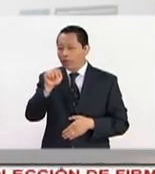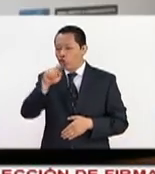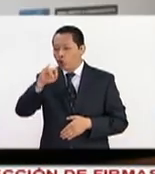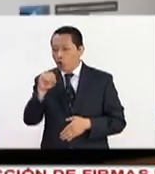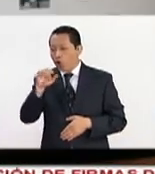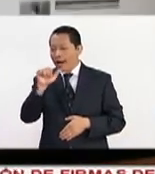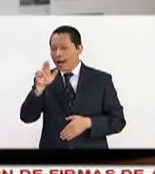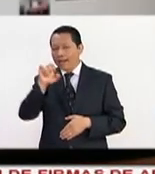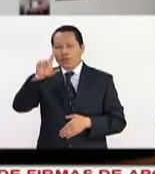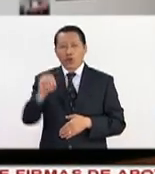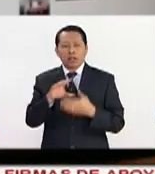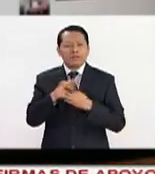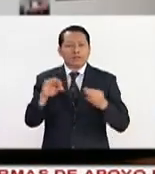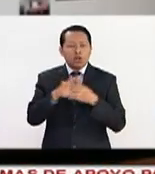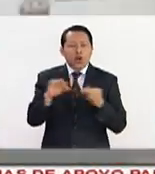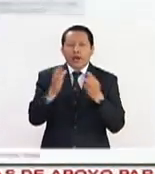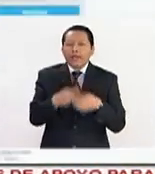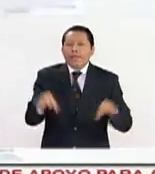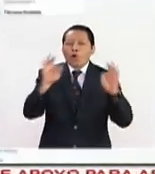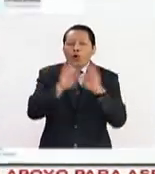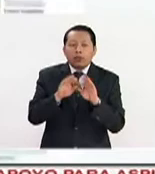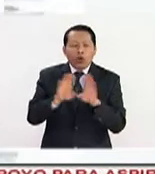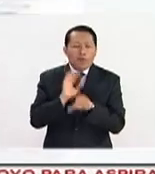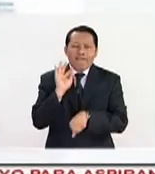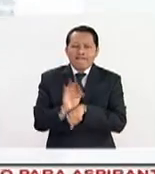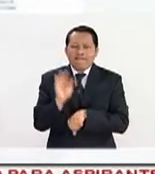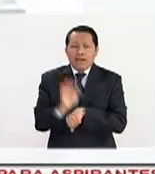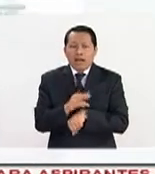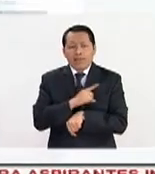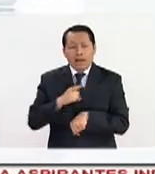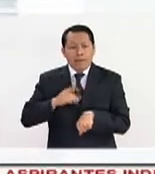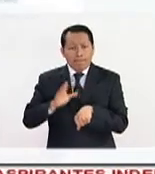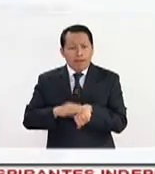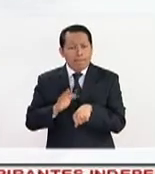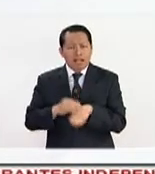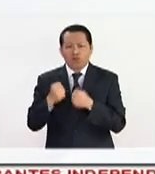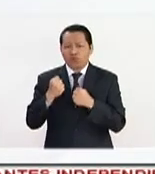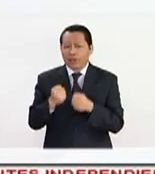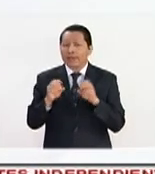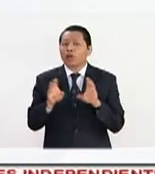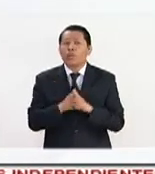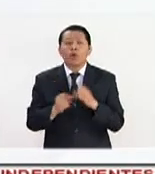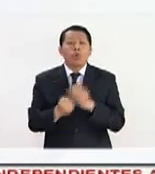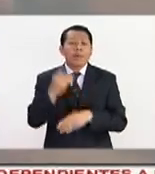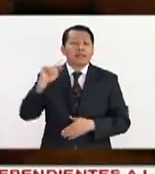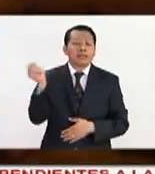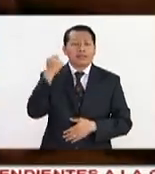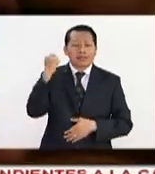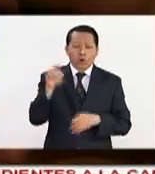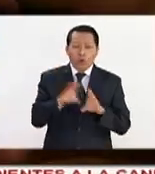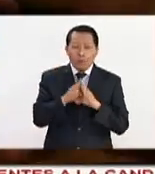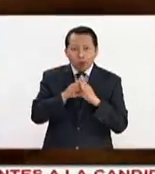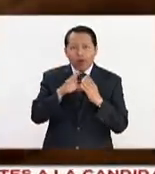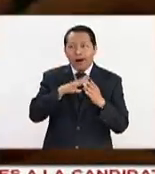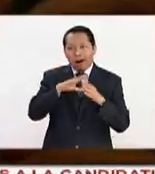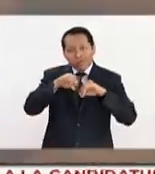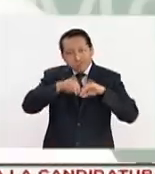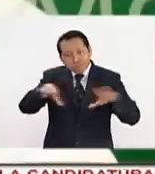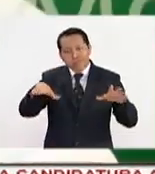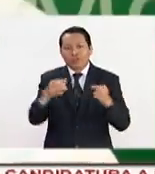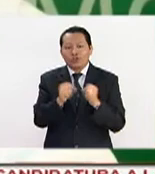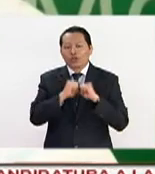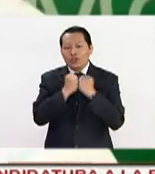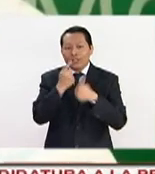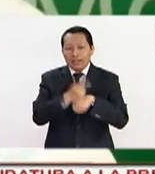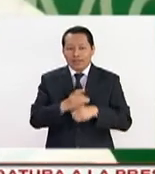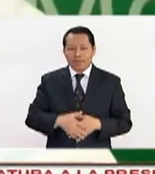Labat, subrayó la importancia y la necesidad de fortalecer los medios públicos a través de las nuevas tecnologías por su influencia en la sociedad. Con